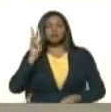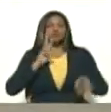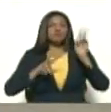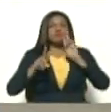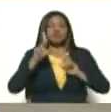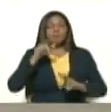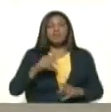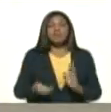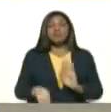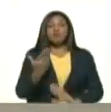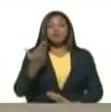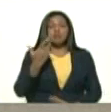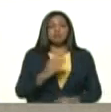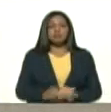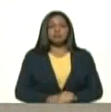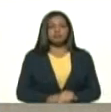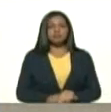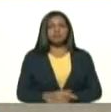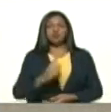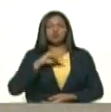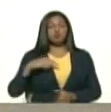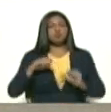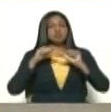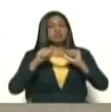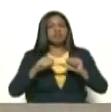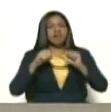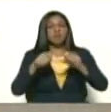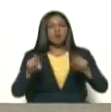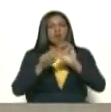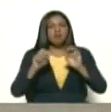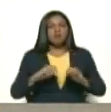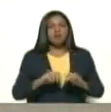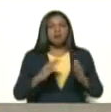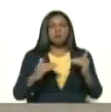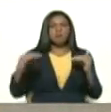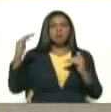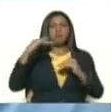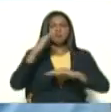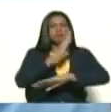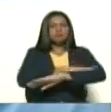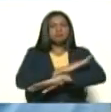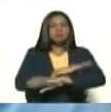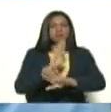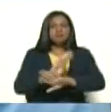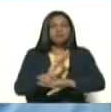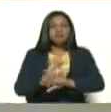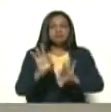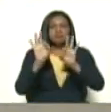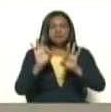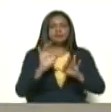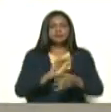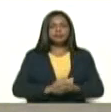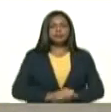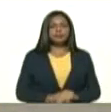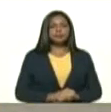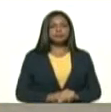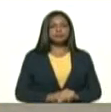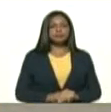muy importante que nosotros nos mantengamos al máximo nivel de cuidados,